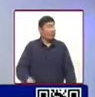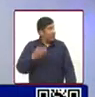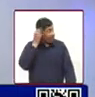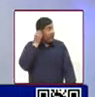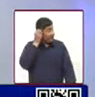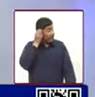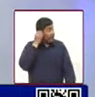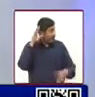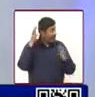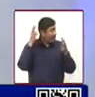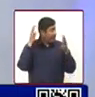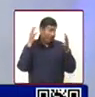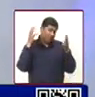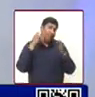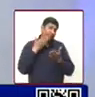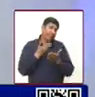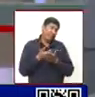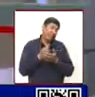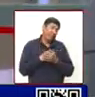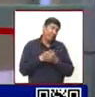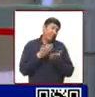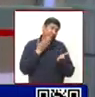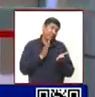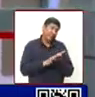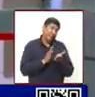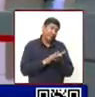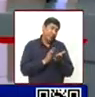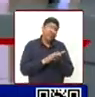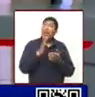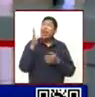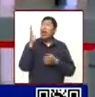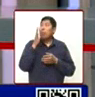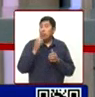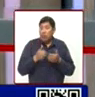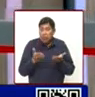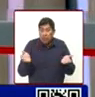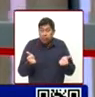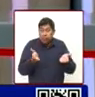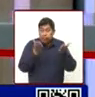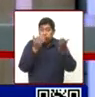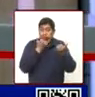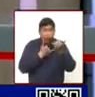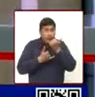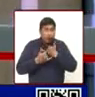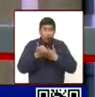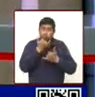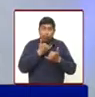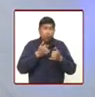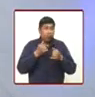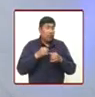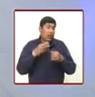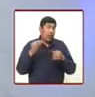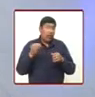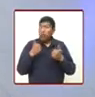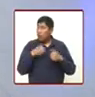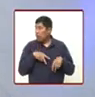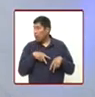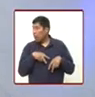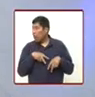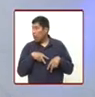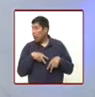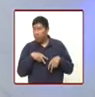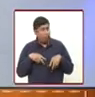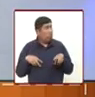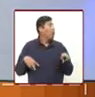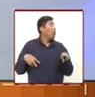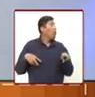Un aplauso a la mamá, ¿no? A esa mamá que sí se ha movilizado, ha ido con ella. Y los demás preocupados por el